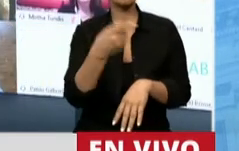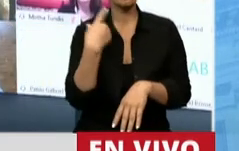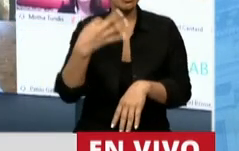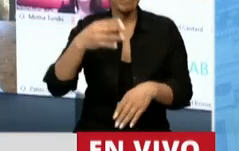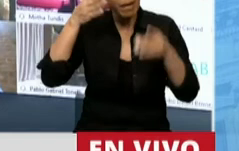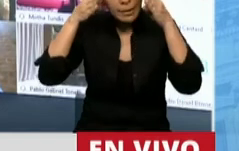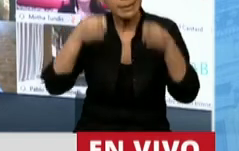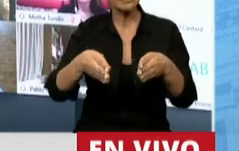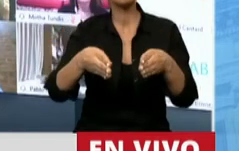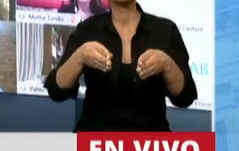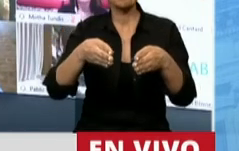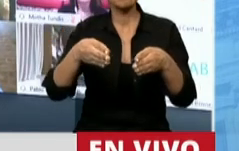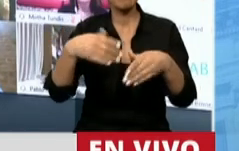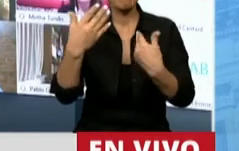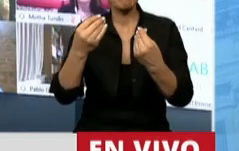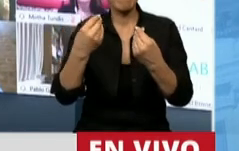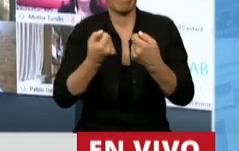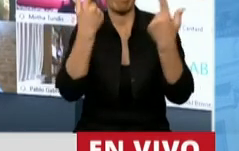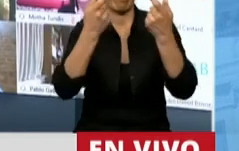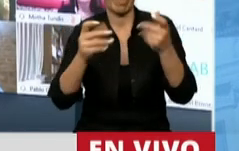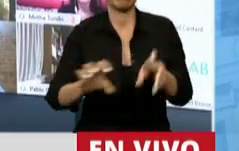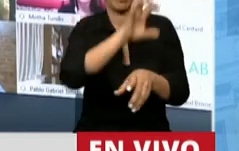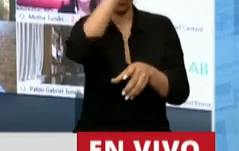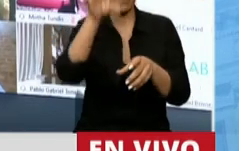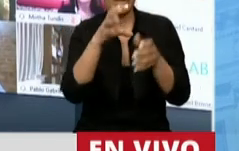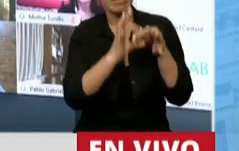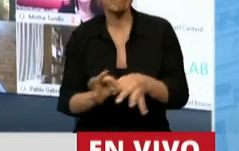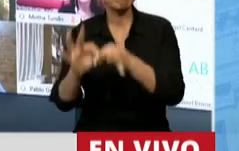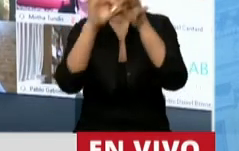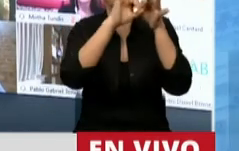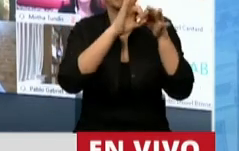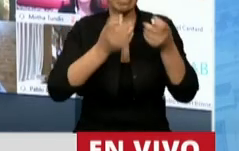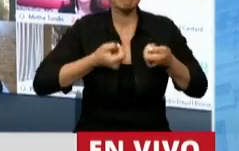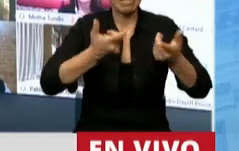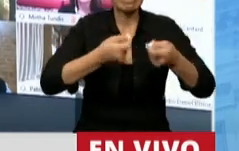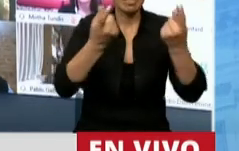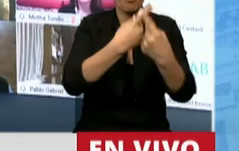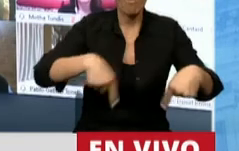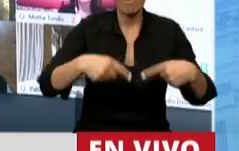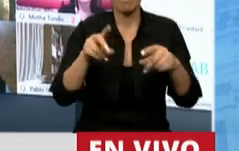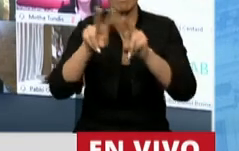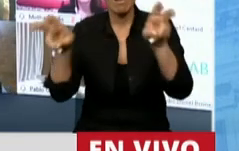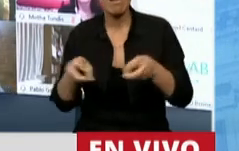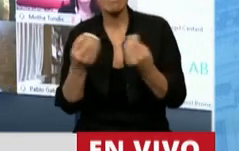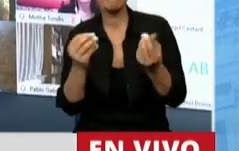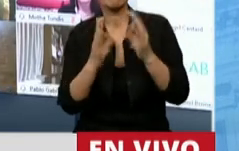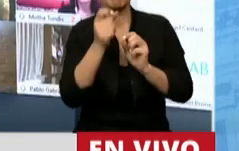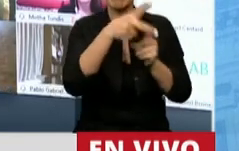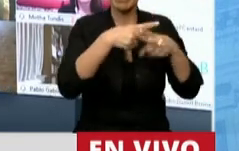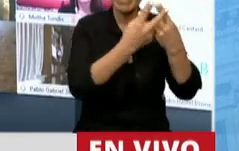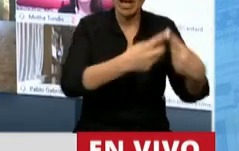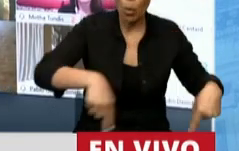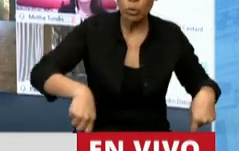que apuntar para federalizar y para socializar los recursos escasos el uso de